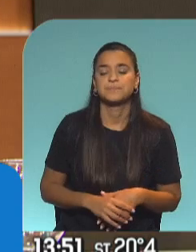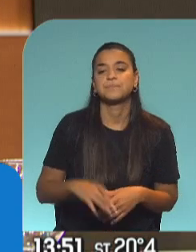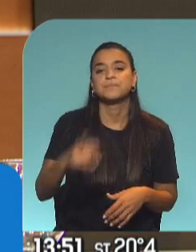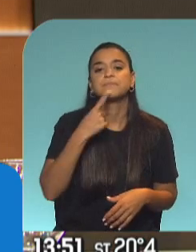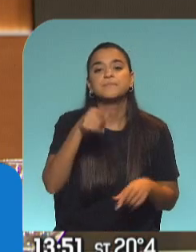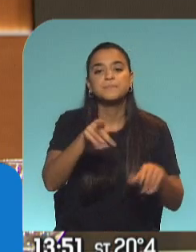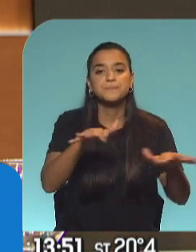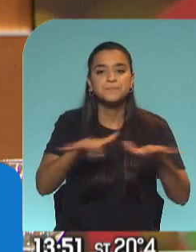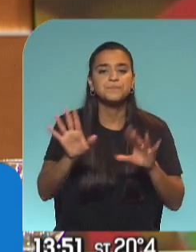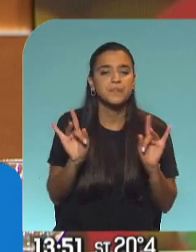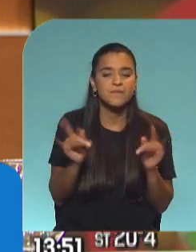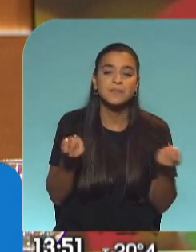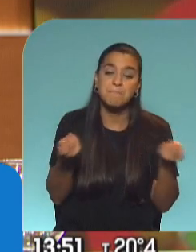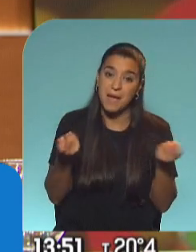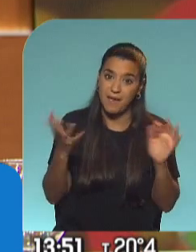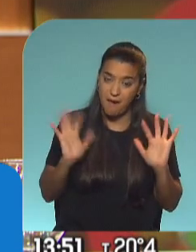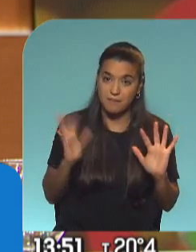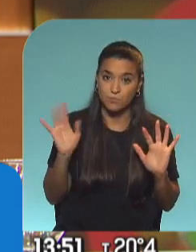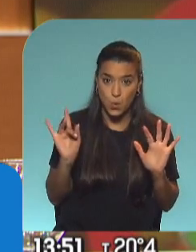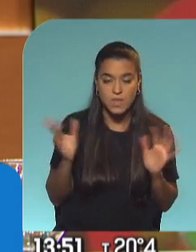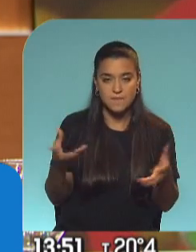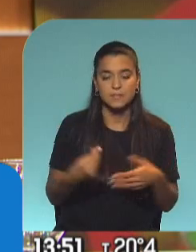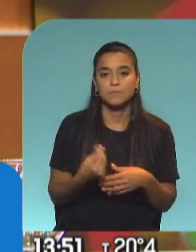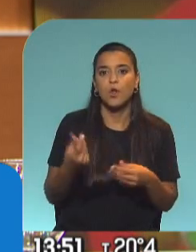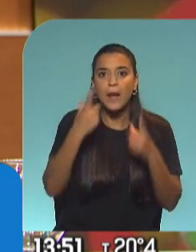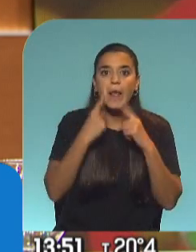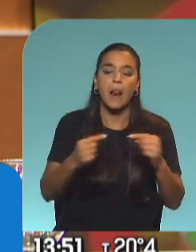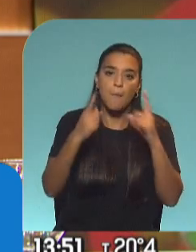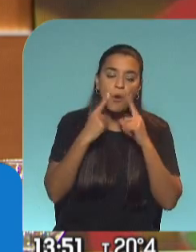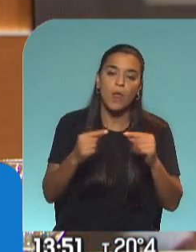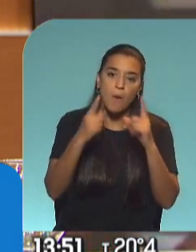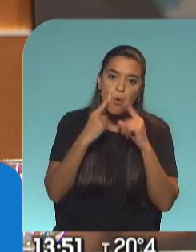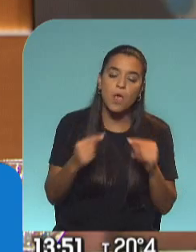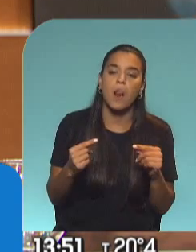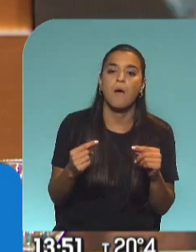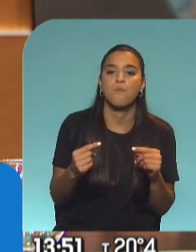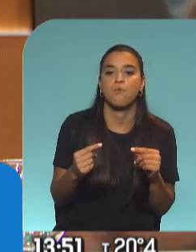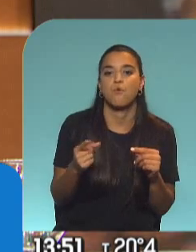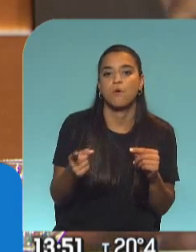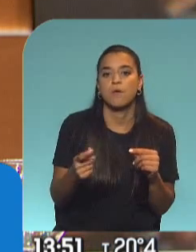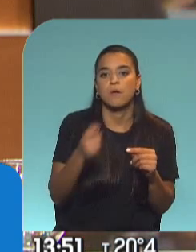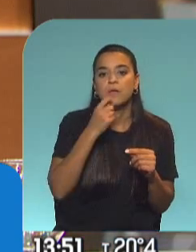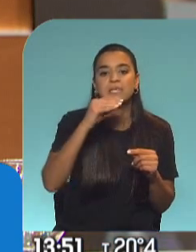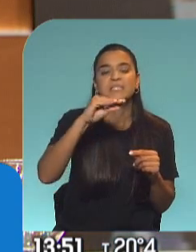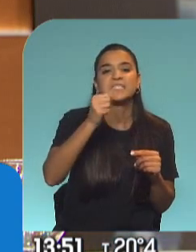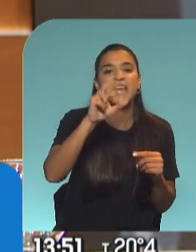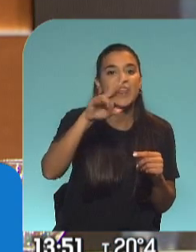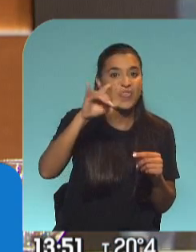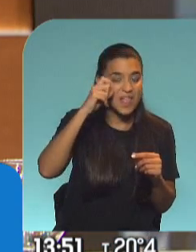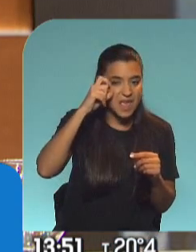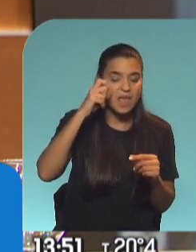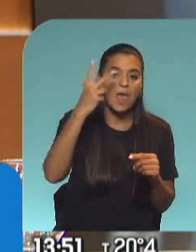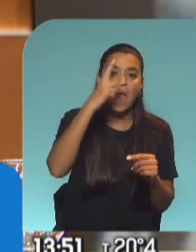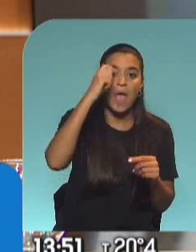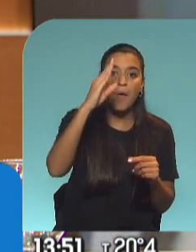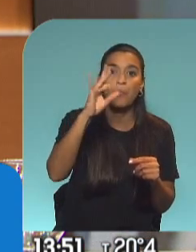que es siempre difícil de manejar en estos casos, digamos, ¿no? Que hay mucho reclamo de, es Charlie Hebdo y los que difunden